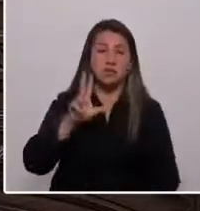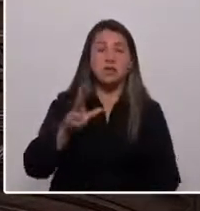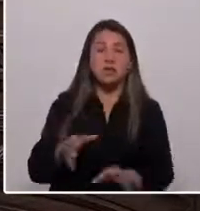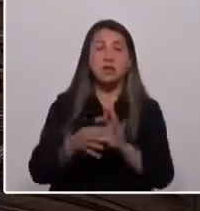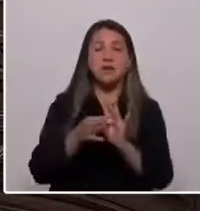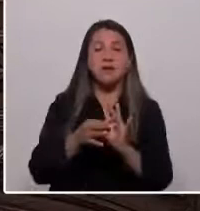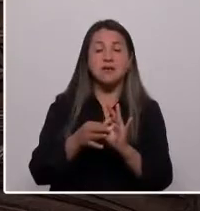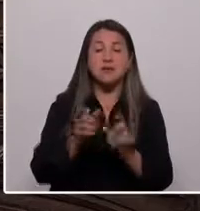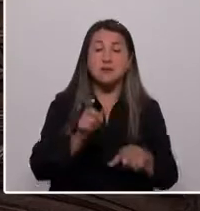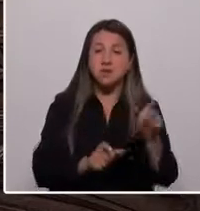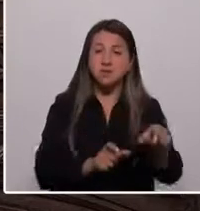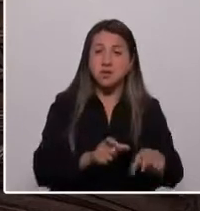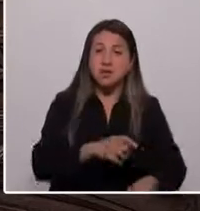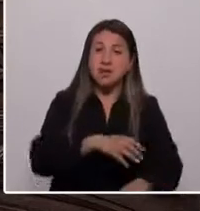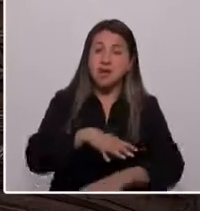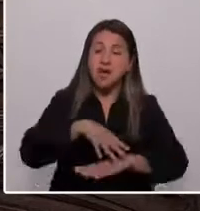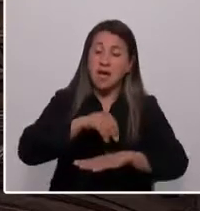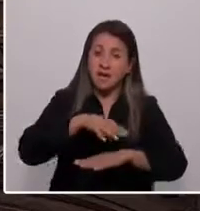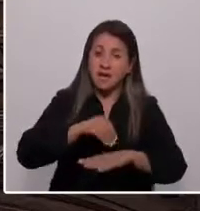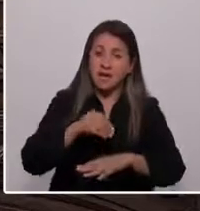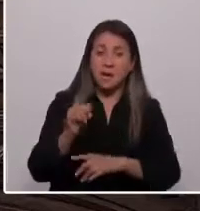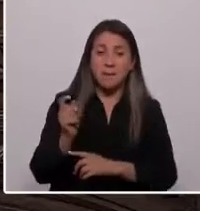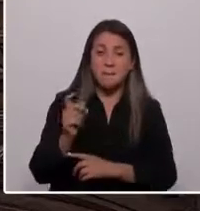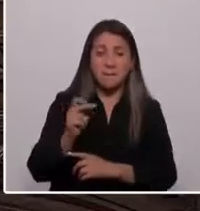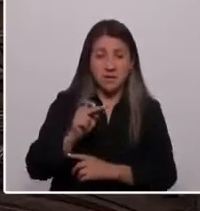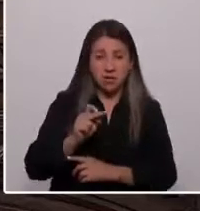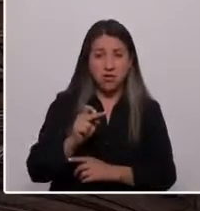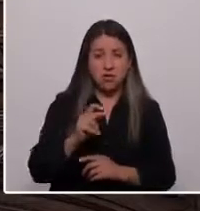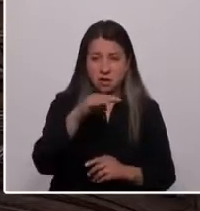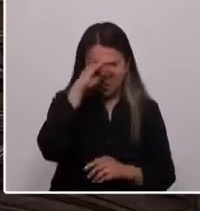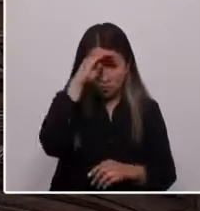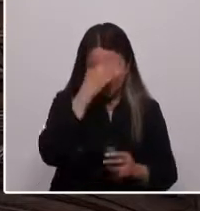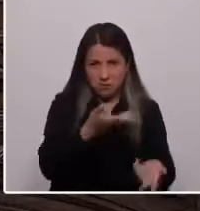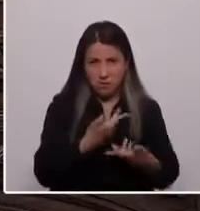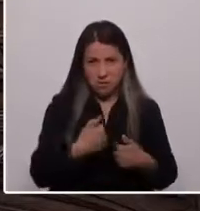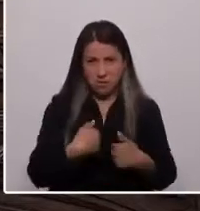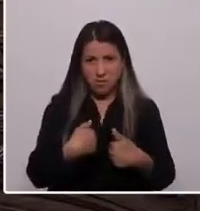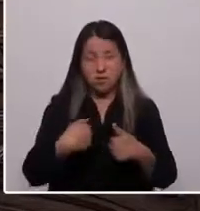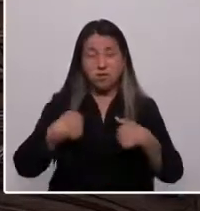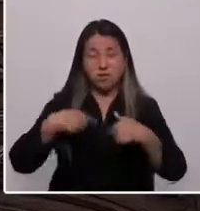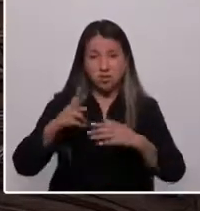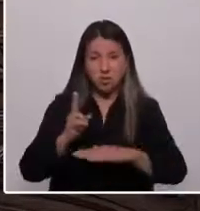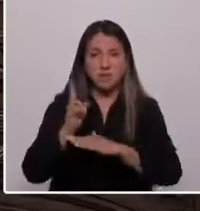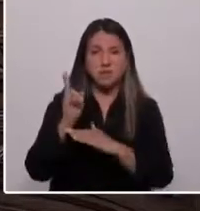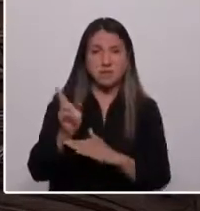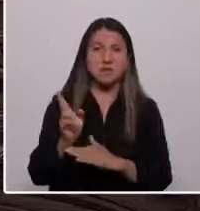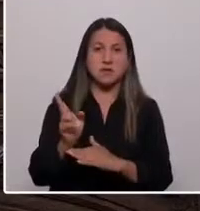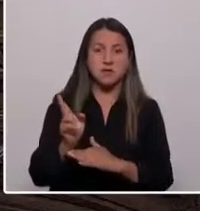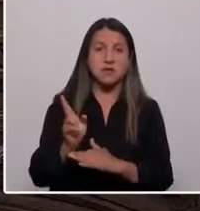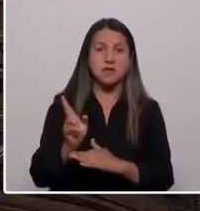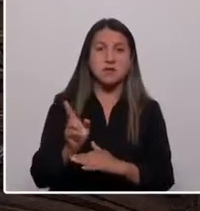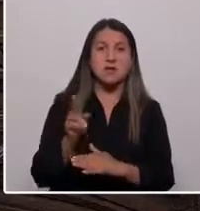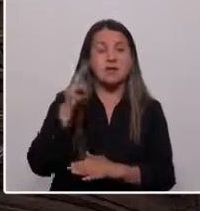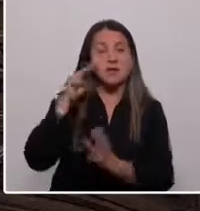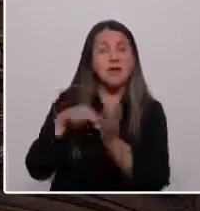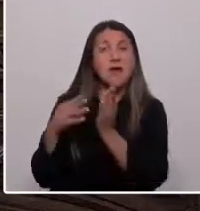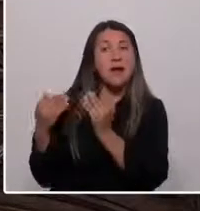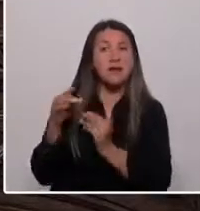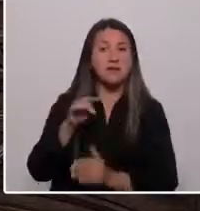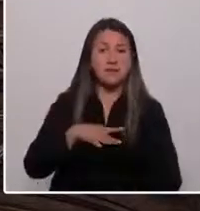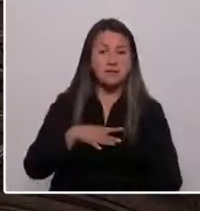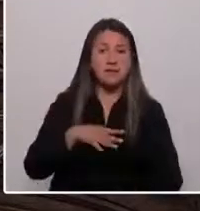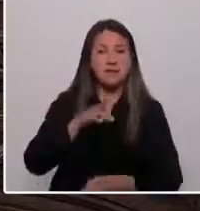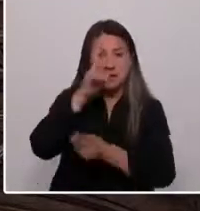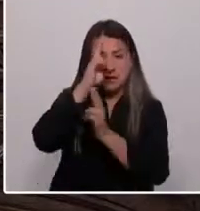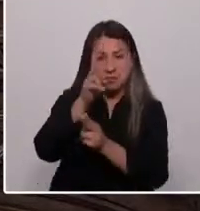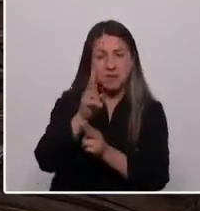parinacota que confían en mí en que los represente y quienes anhelan un chile donde se respeten sus